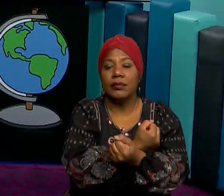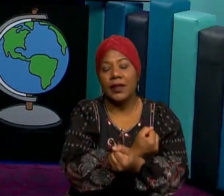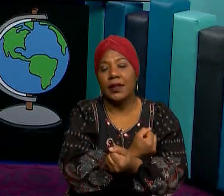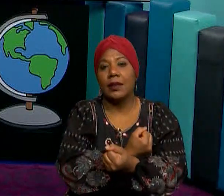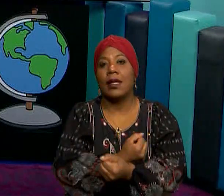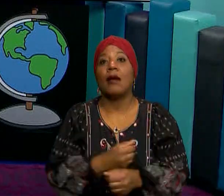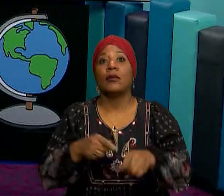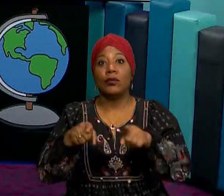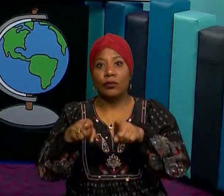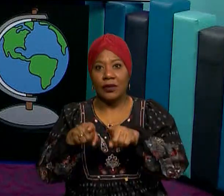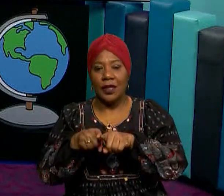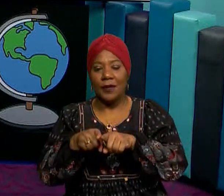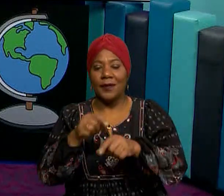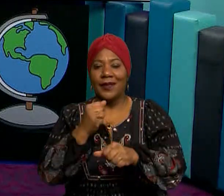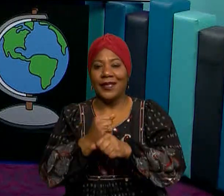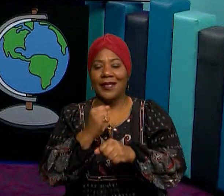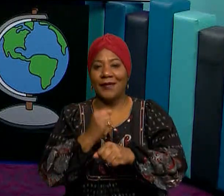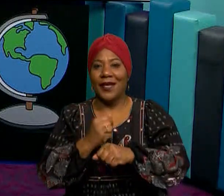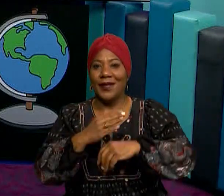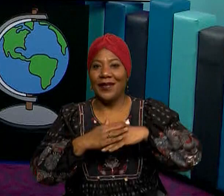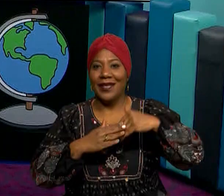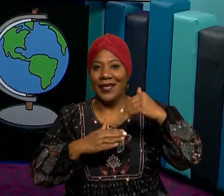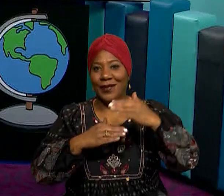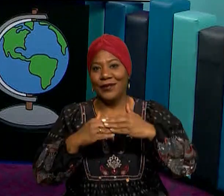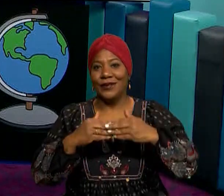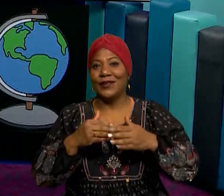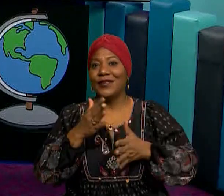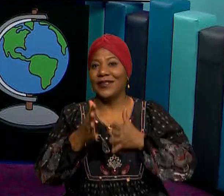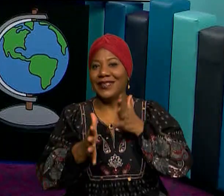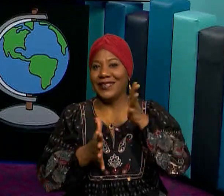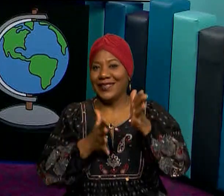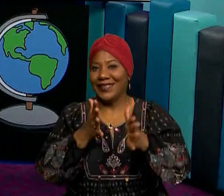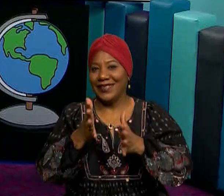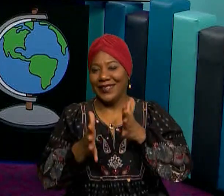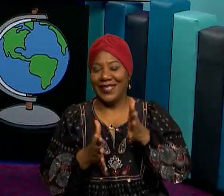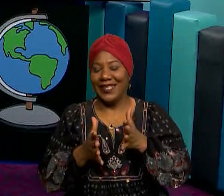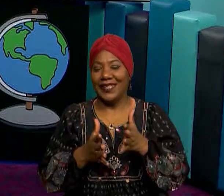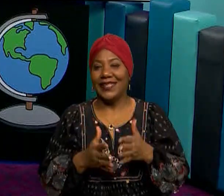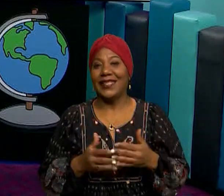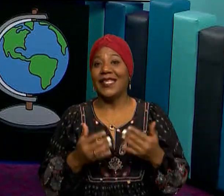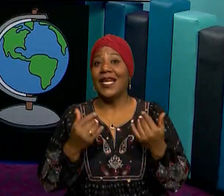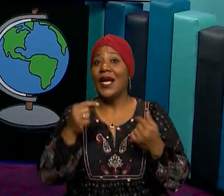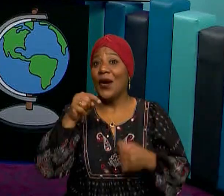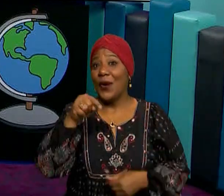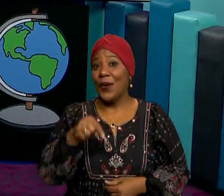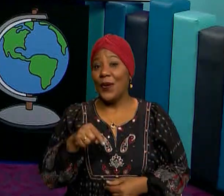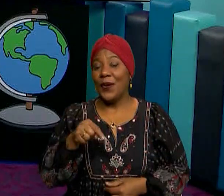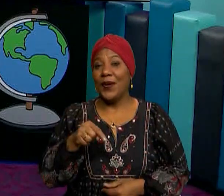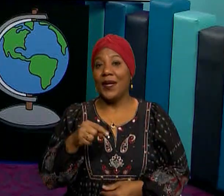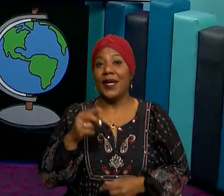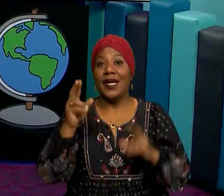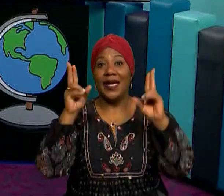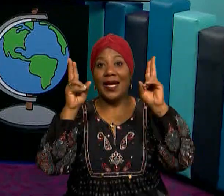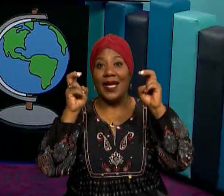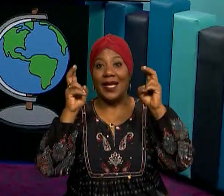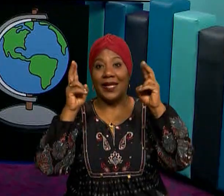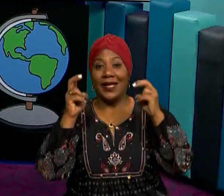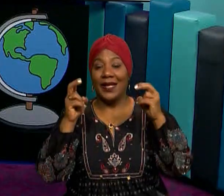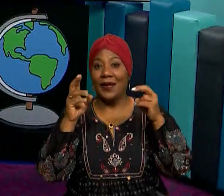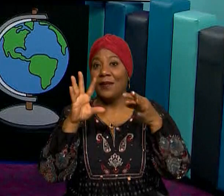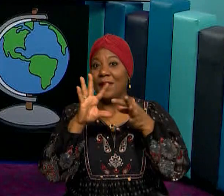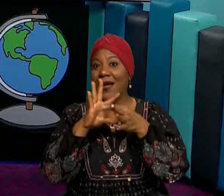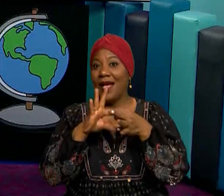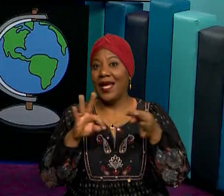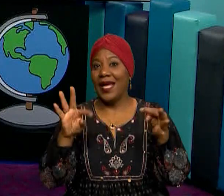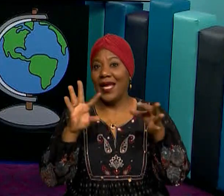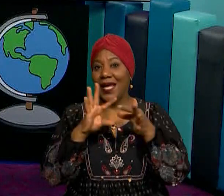construcción del ferrocarril. Bien, chicos, en el día de hoy les traigo un cuento. Vamos